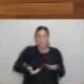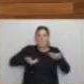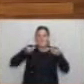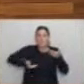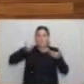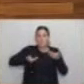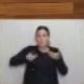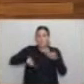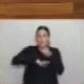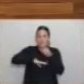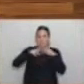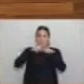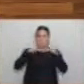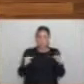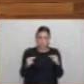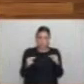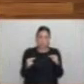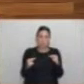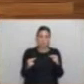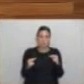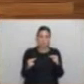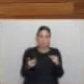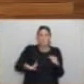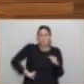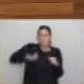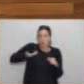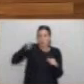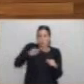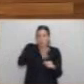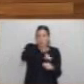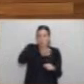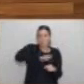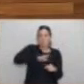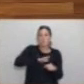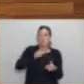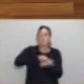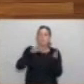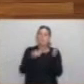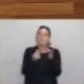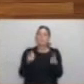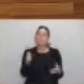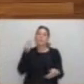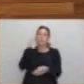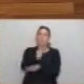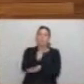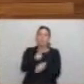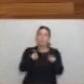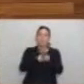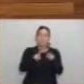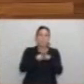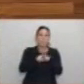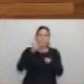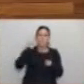vertebral para España. El sistema de financiación no se agota en redactar una fórmula más o menos compleja.